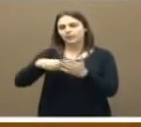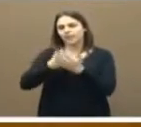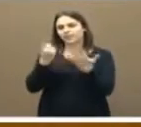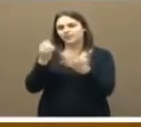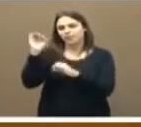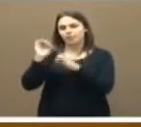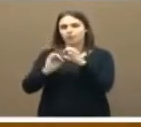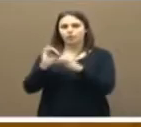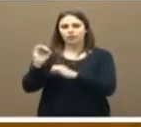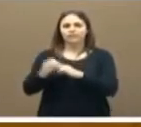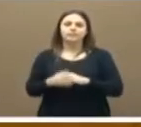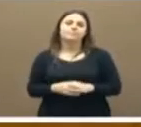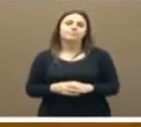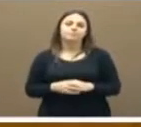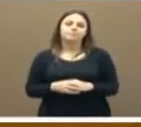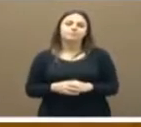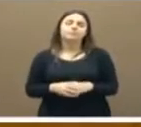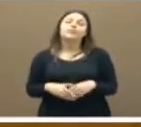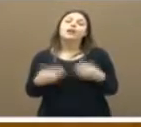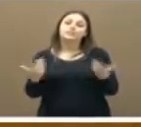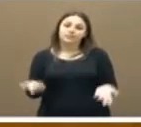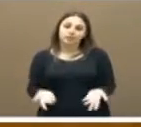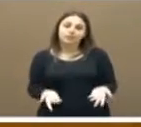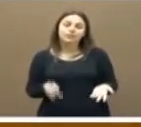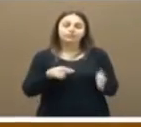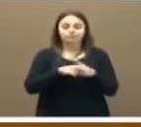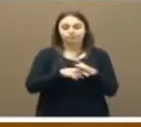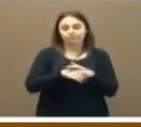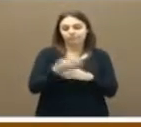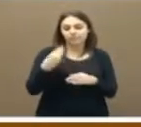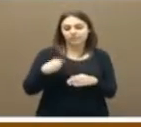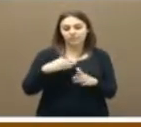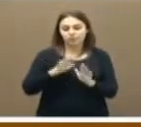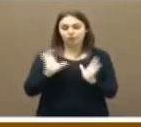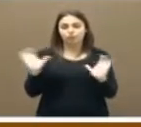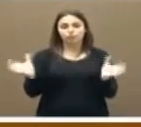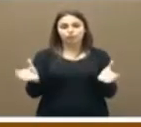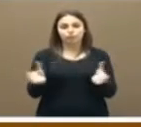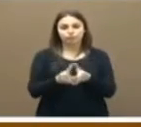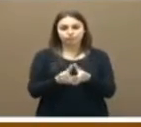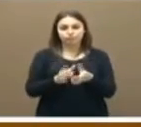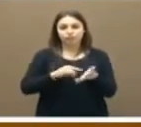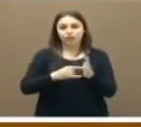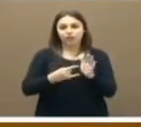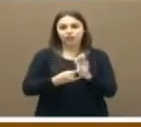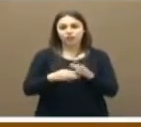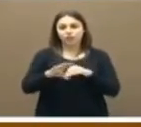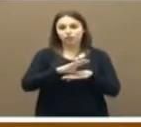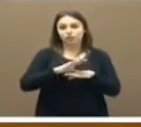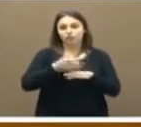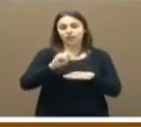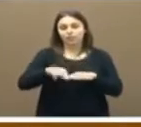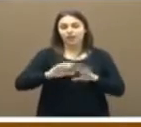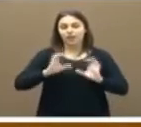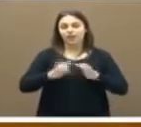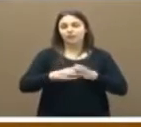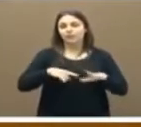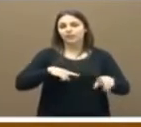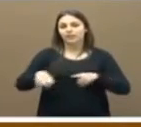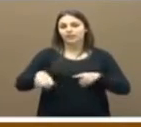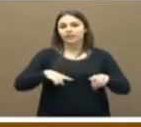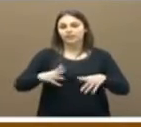84,16%, con lo cual este Ejecutivo, con todo el equipo técnico de la Consejería y el equipo directivo, ha